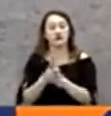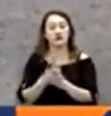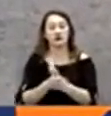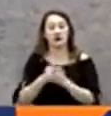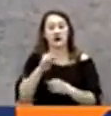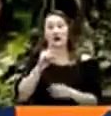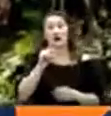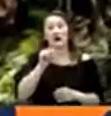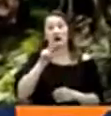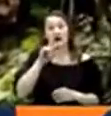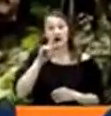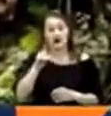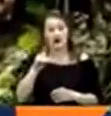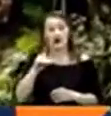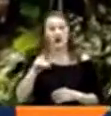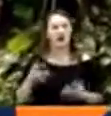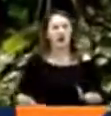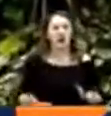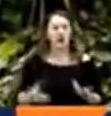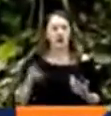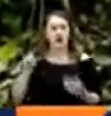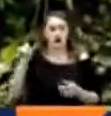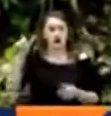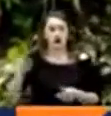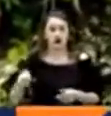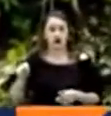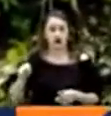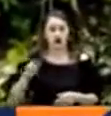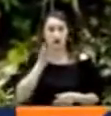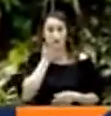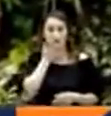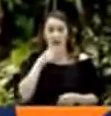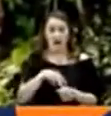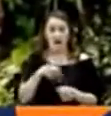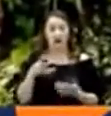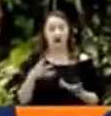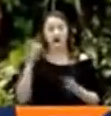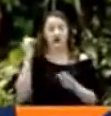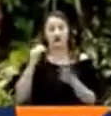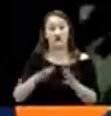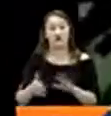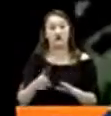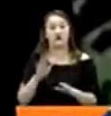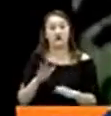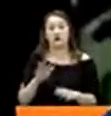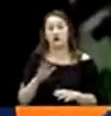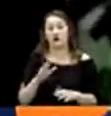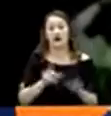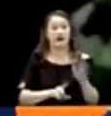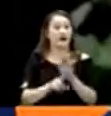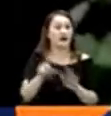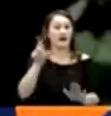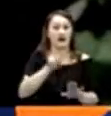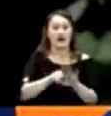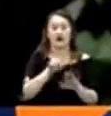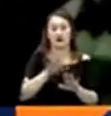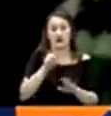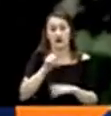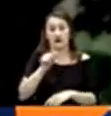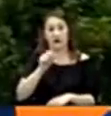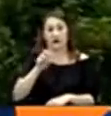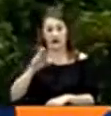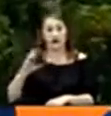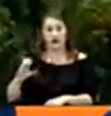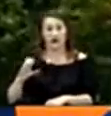David Cucuñame, un joven guardia indígena asesinado en una incursión armada ilegal de las disidencias de las FARC en